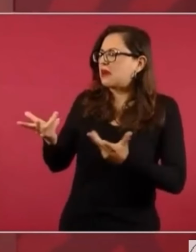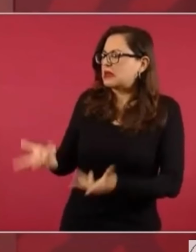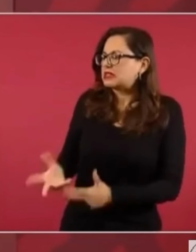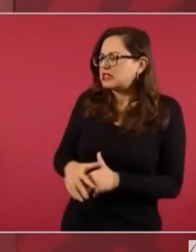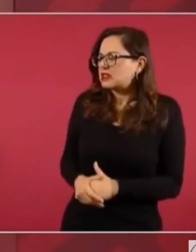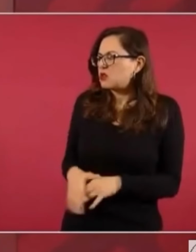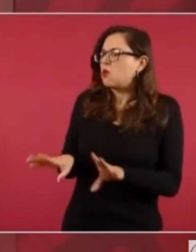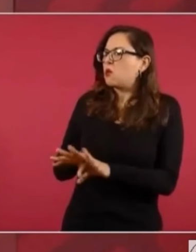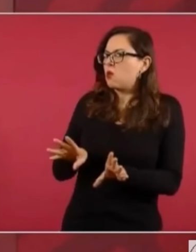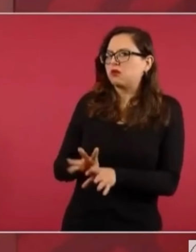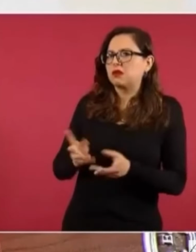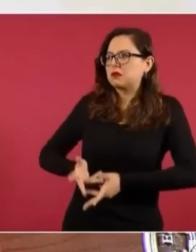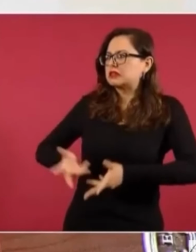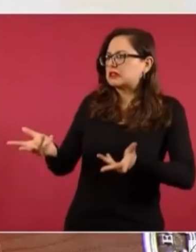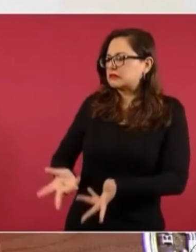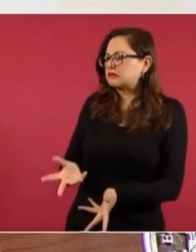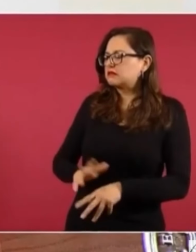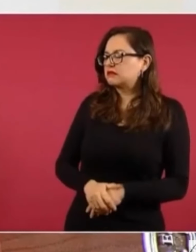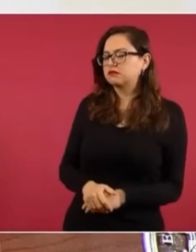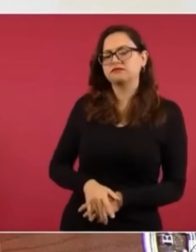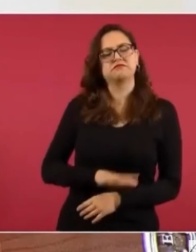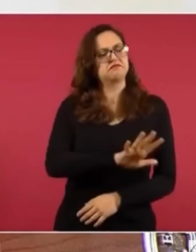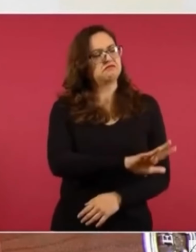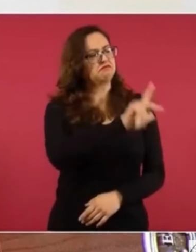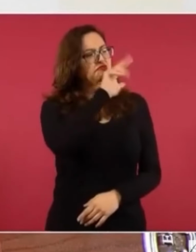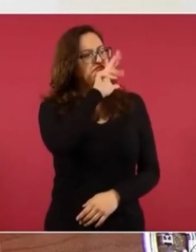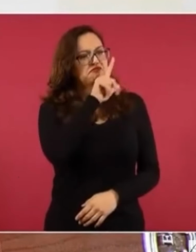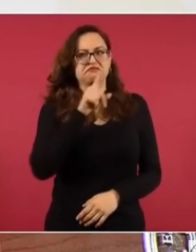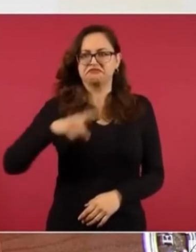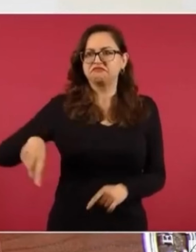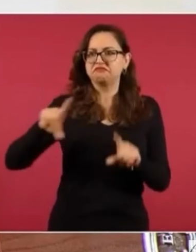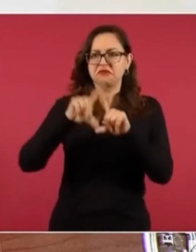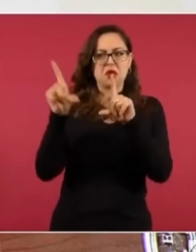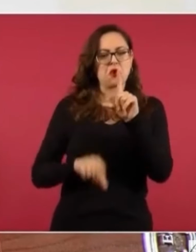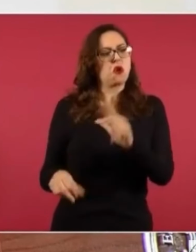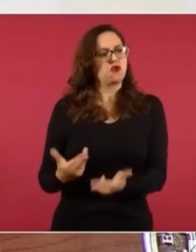pudieron llevarse que es bastante